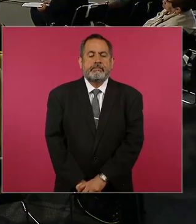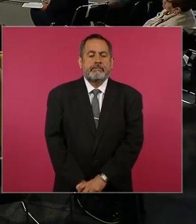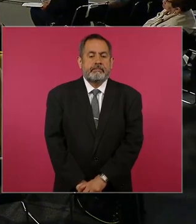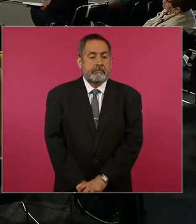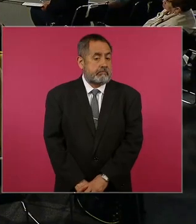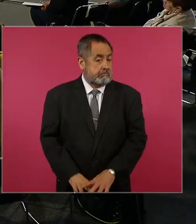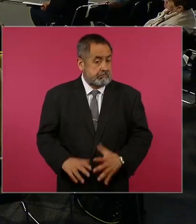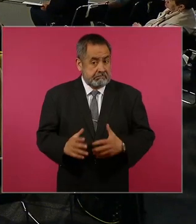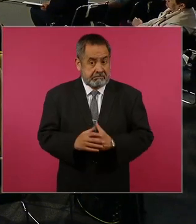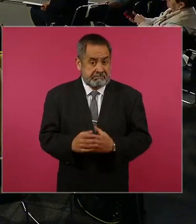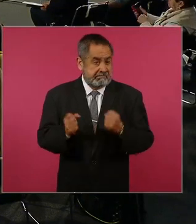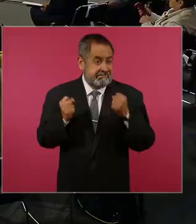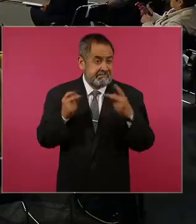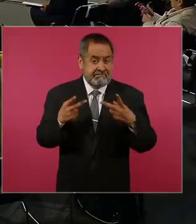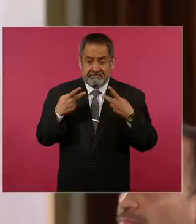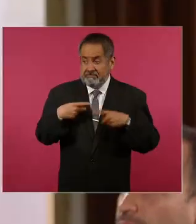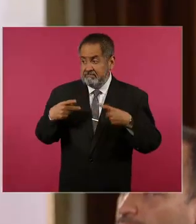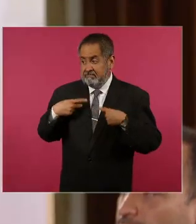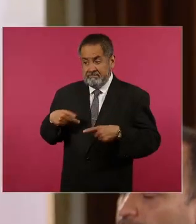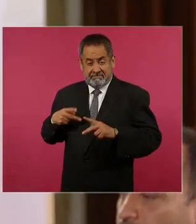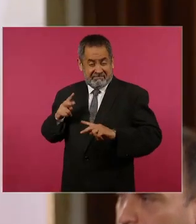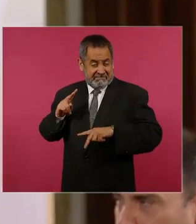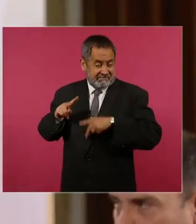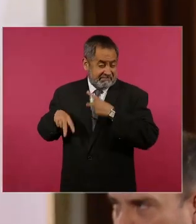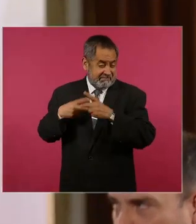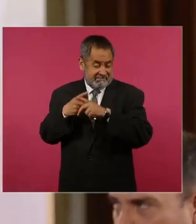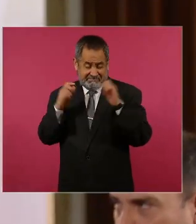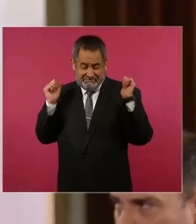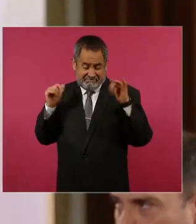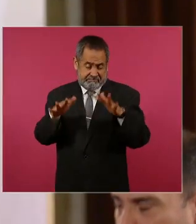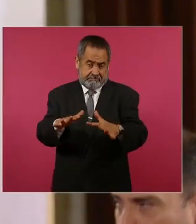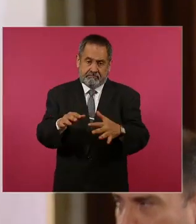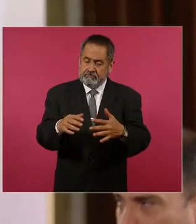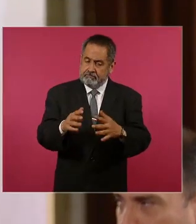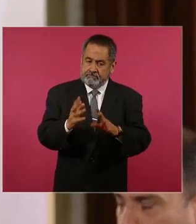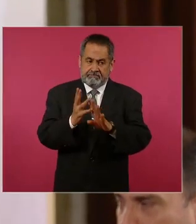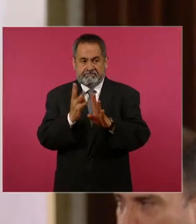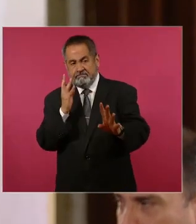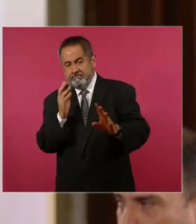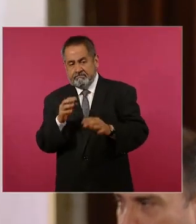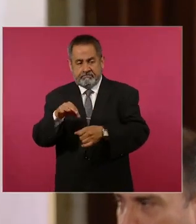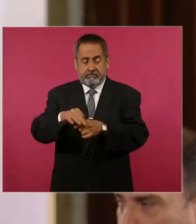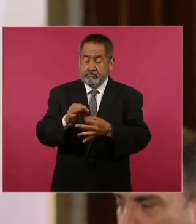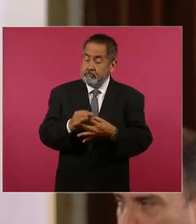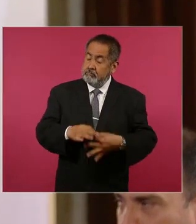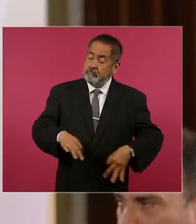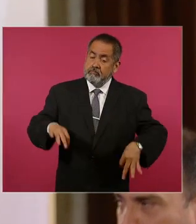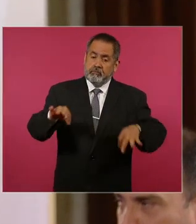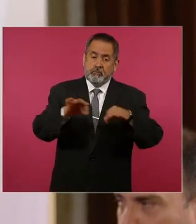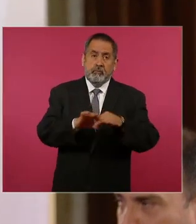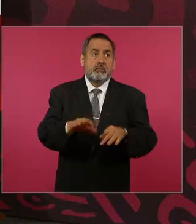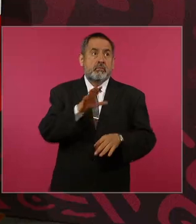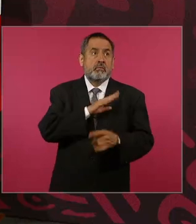Fue una participación muy importante, es una elección histórica,